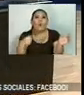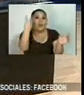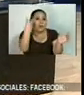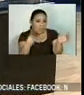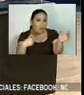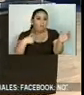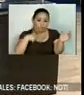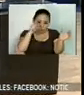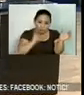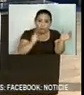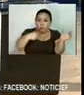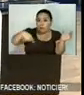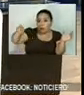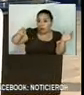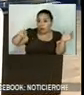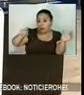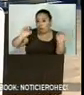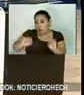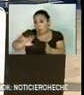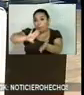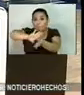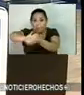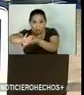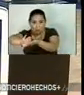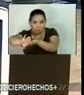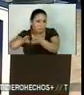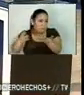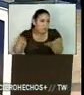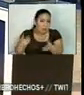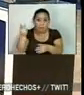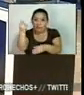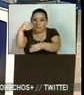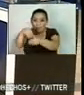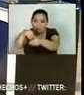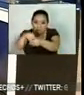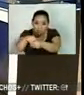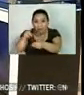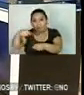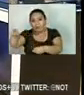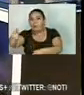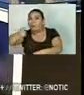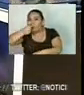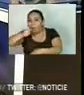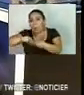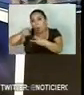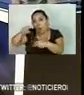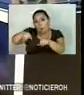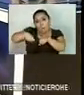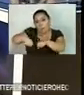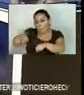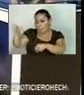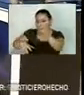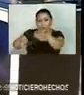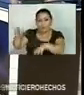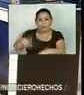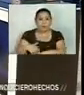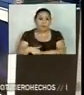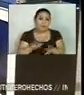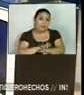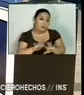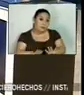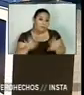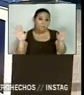que les toca salir para hacer sus pagos en los bancos para ir a las farmacias o al supermercado así es queremos